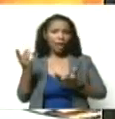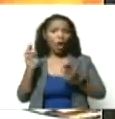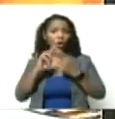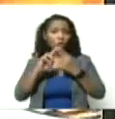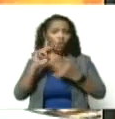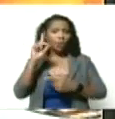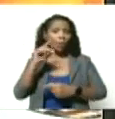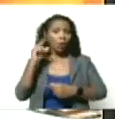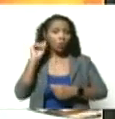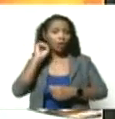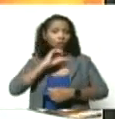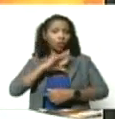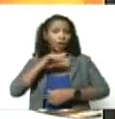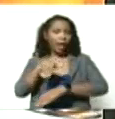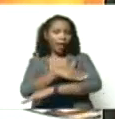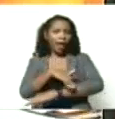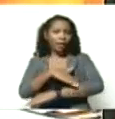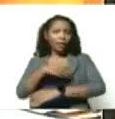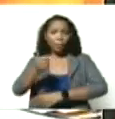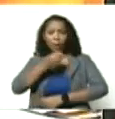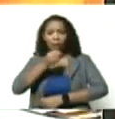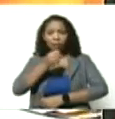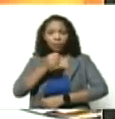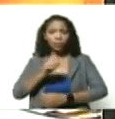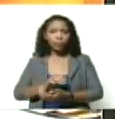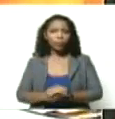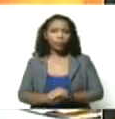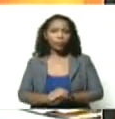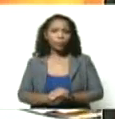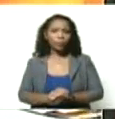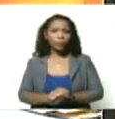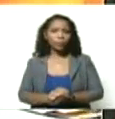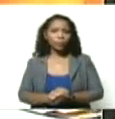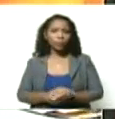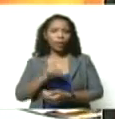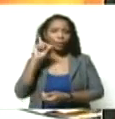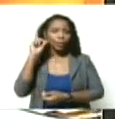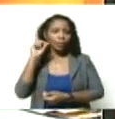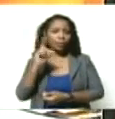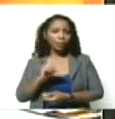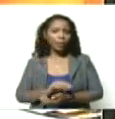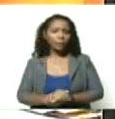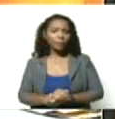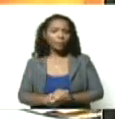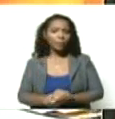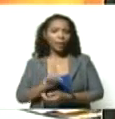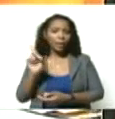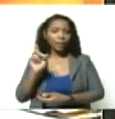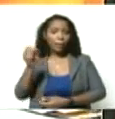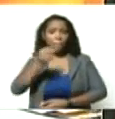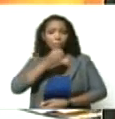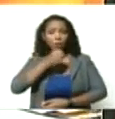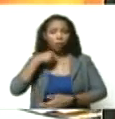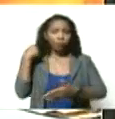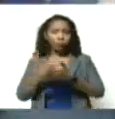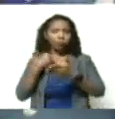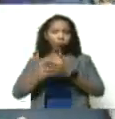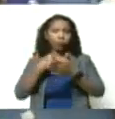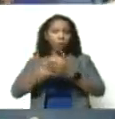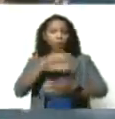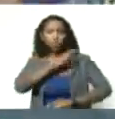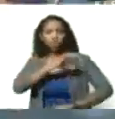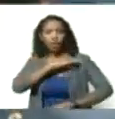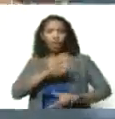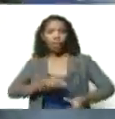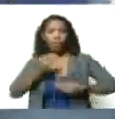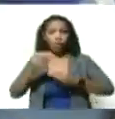una leyenda urbana en el periodismo, Earle Herrera. También ese periodista, luchador social que dio